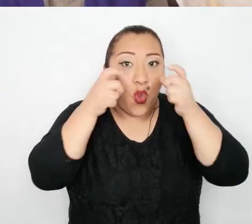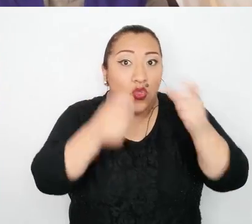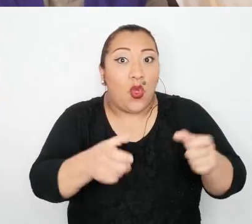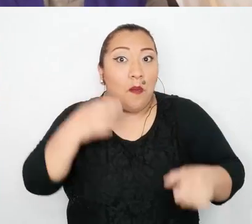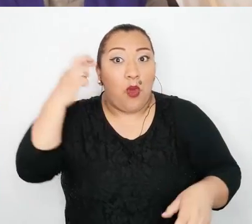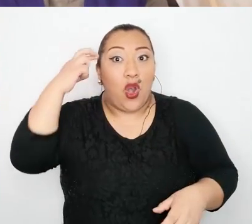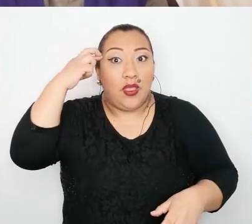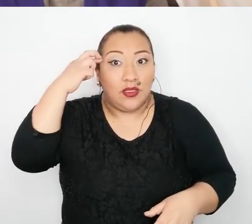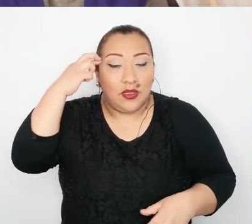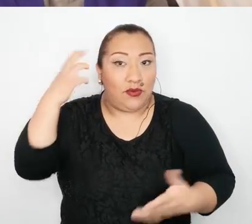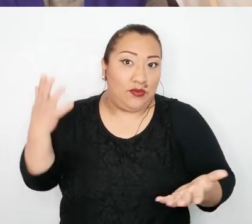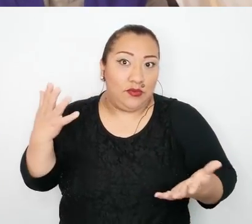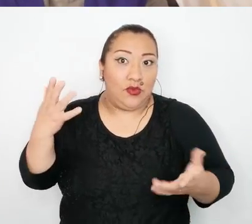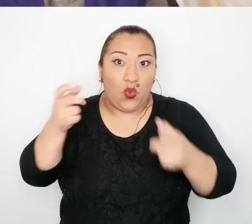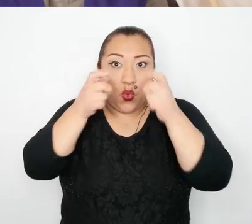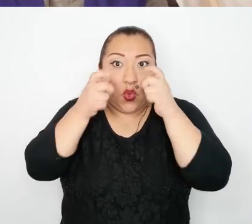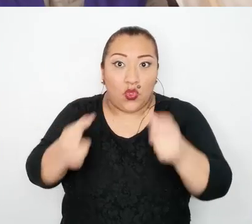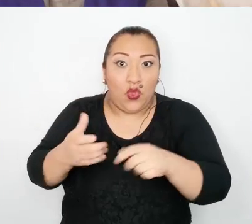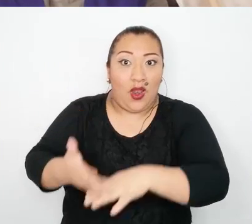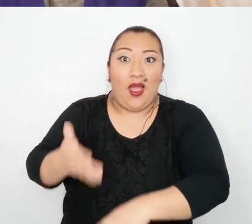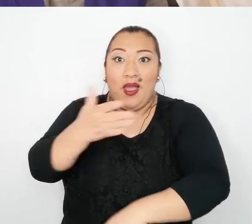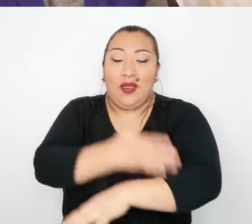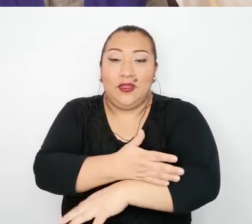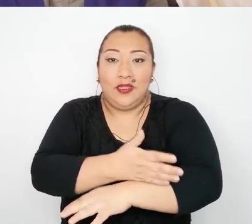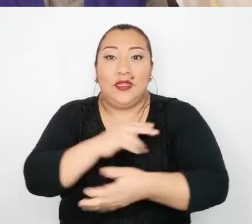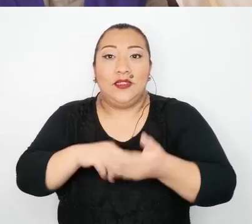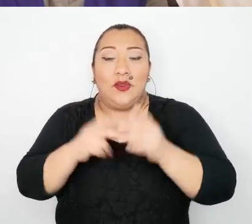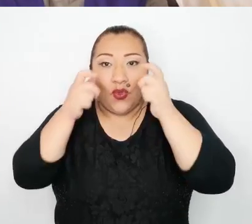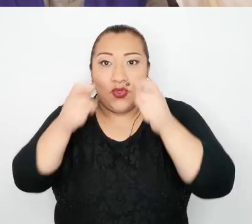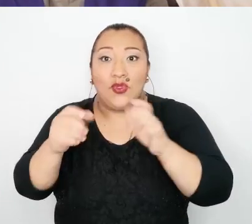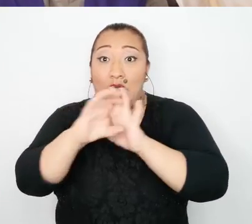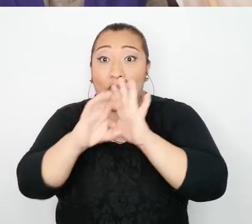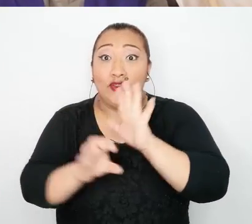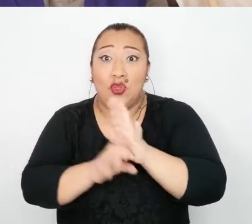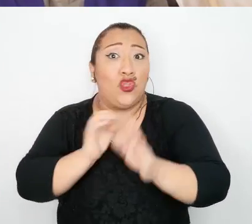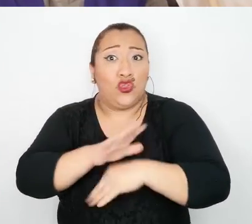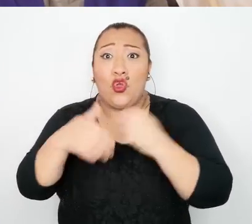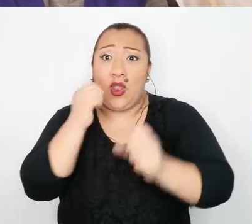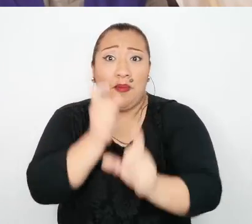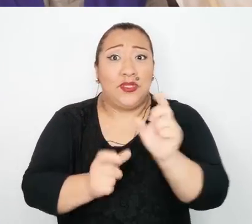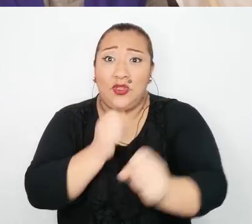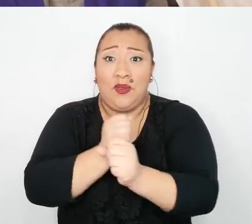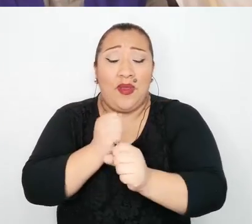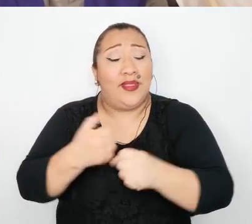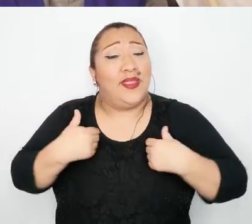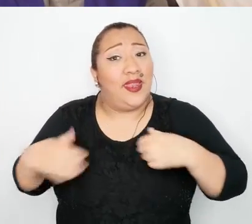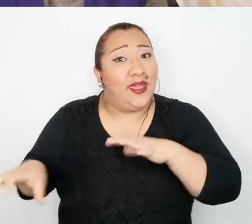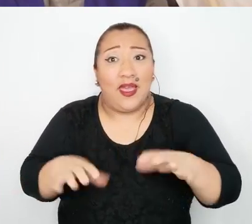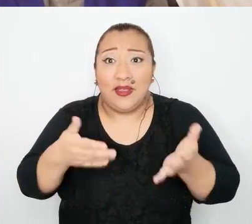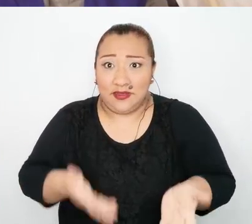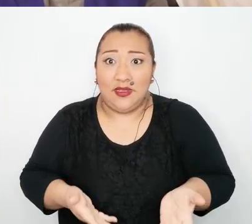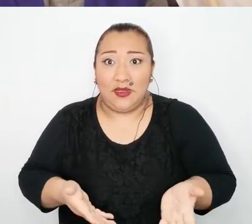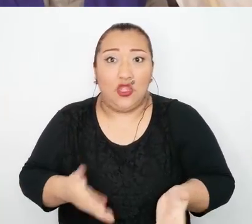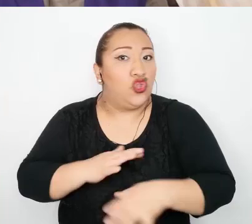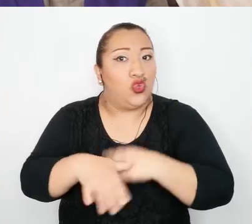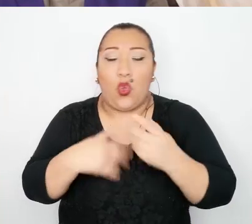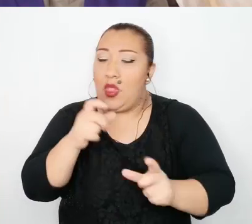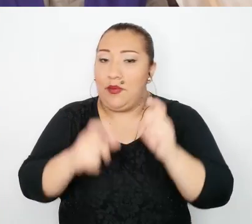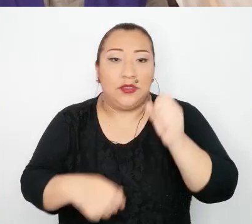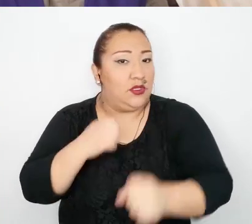control político. Hay un control anterior, que es un control constitucional que todos los funcionarios tenemos que